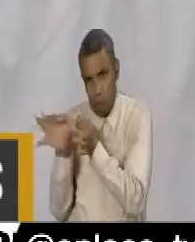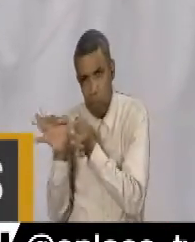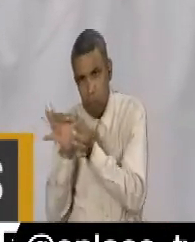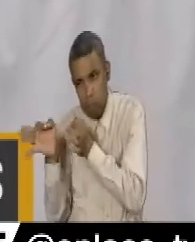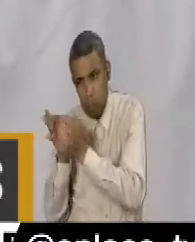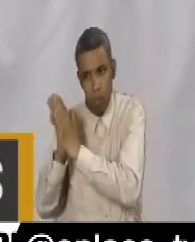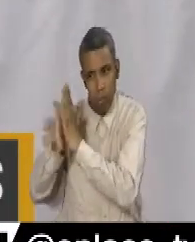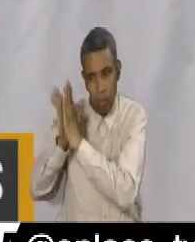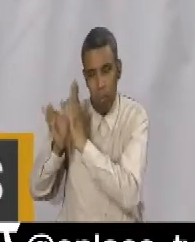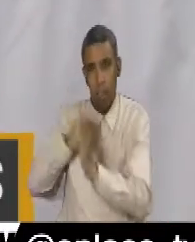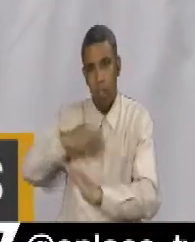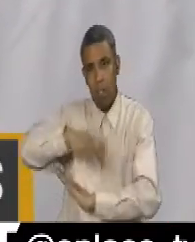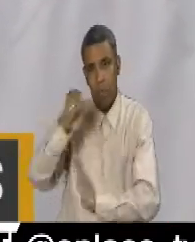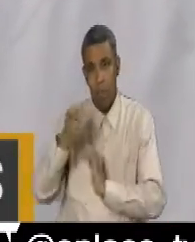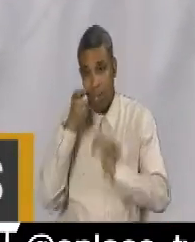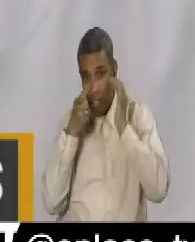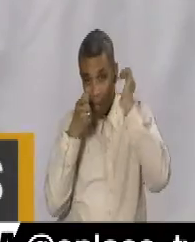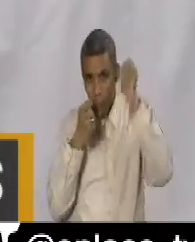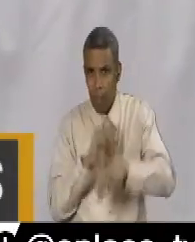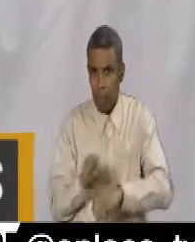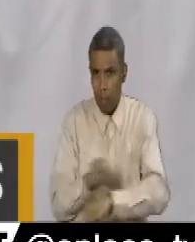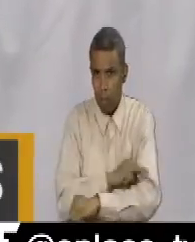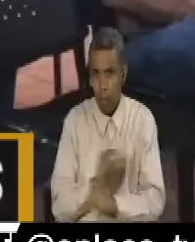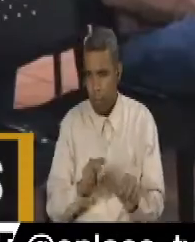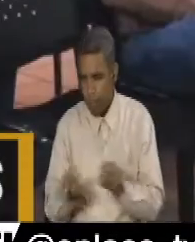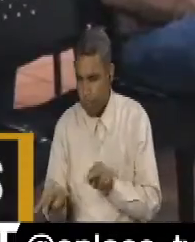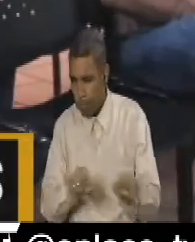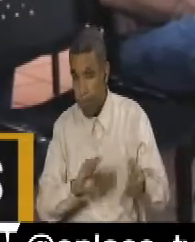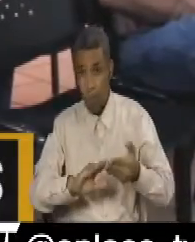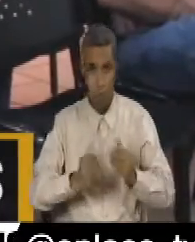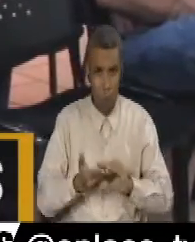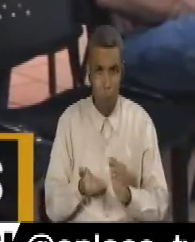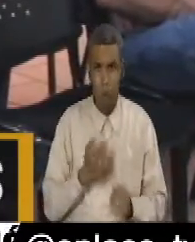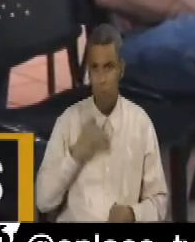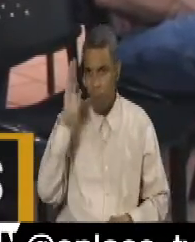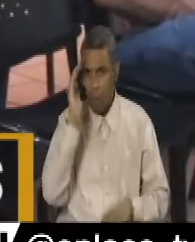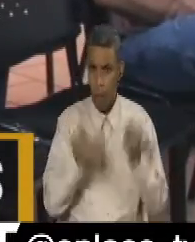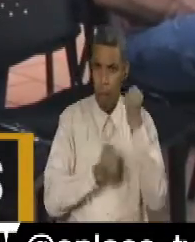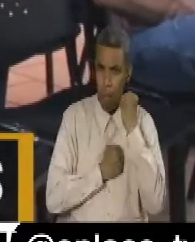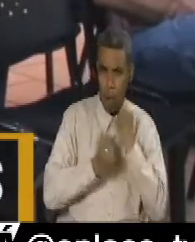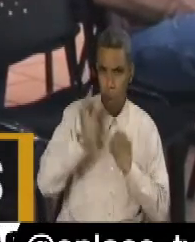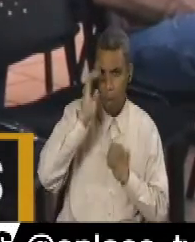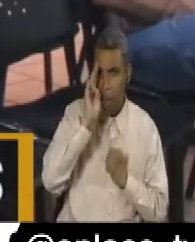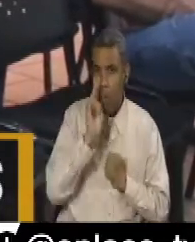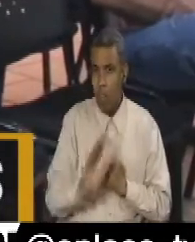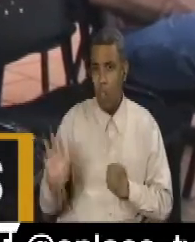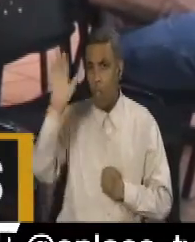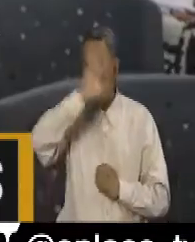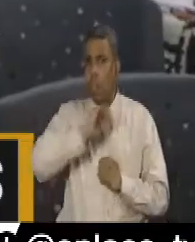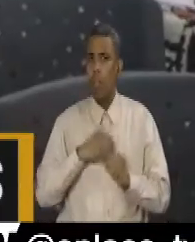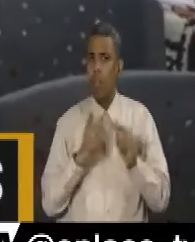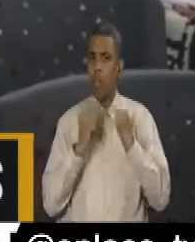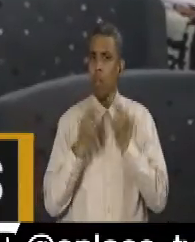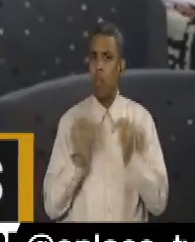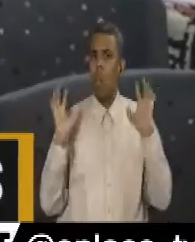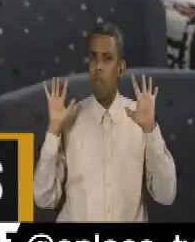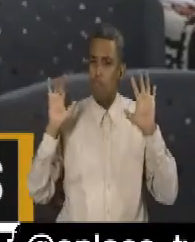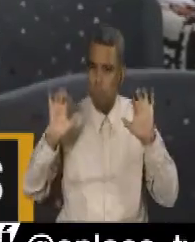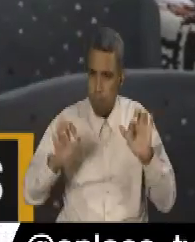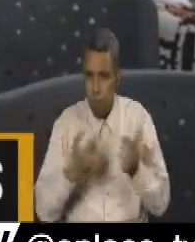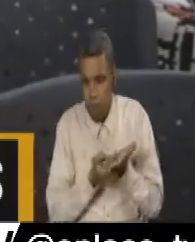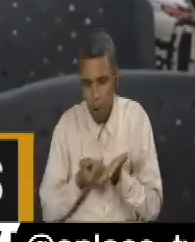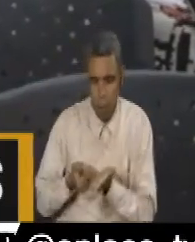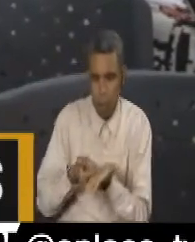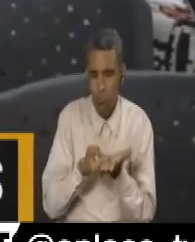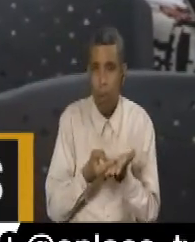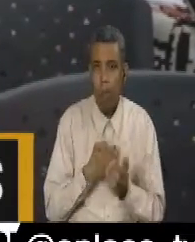Municipal, Procuraduría, Contraloría, Comunidad en general, Fuerzas Militares y Autoridades de Policía participaron del comité. Se espera que el